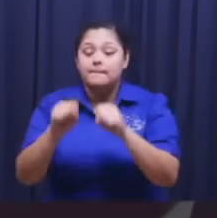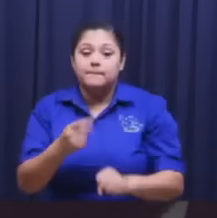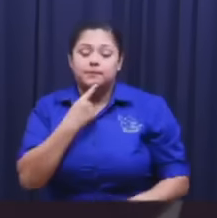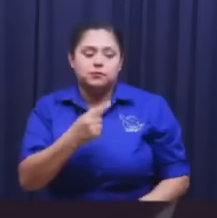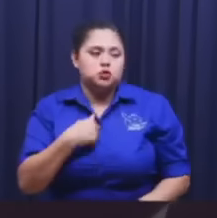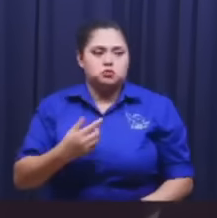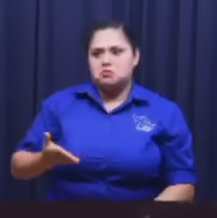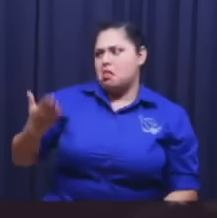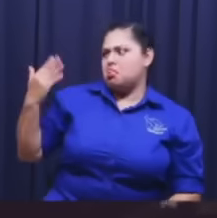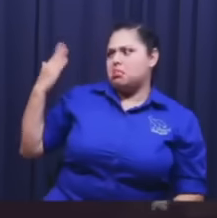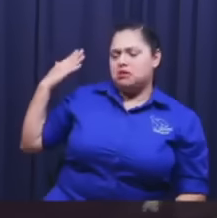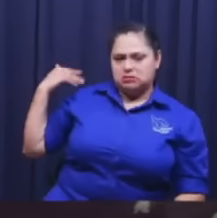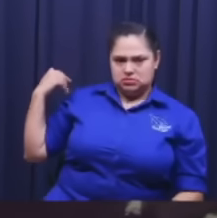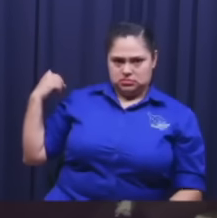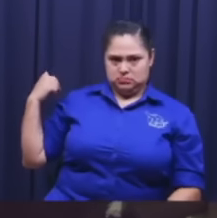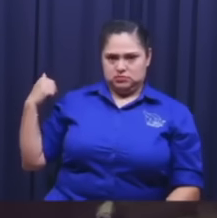era.